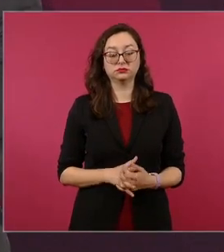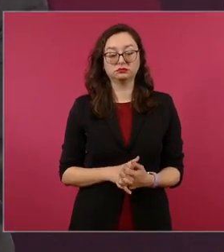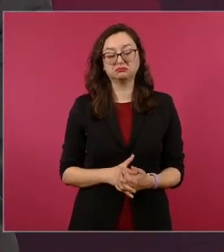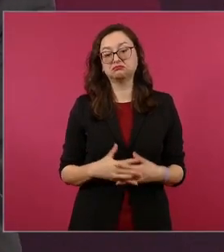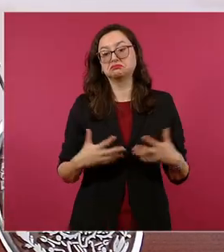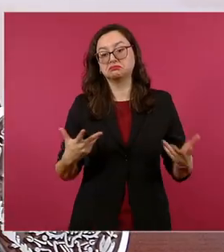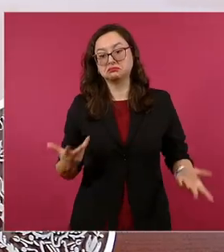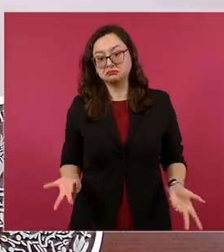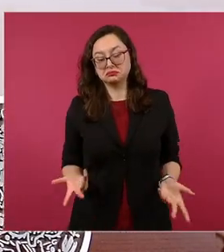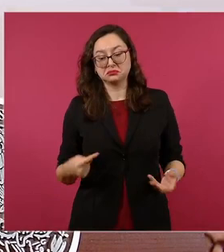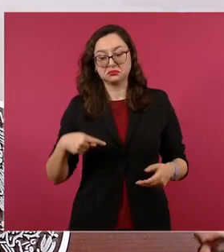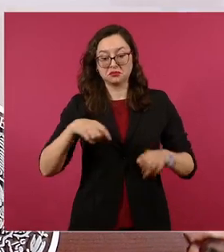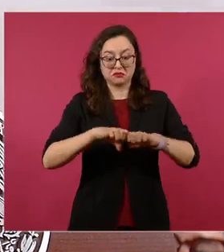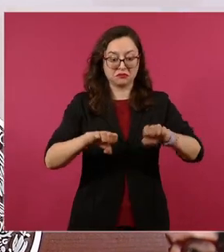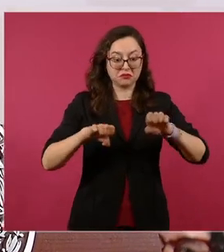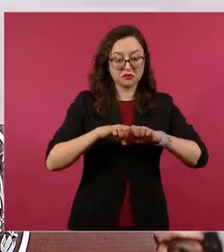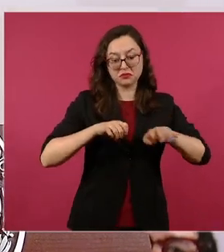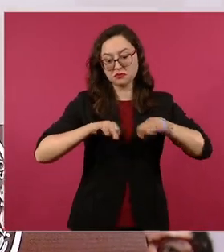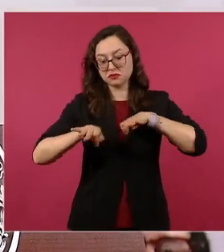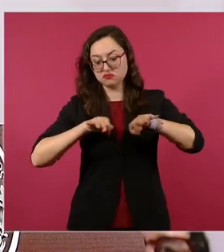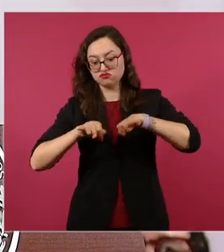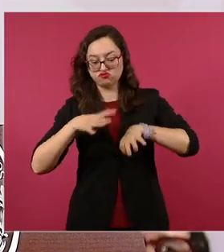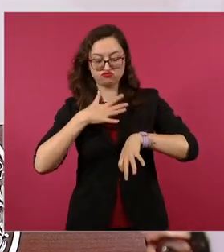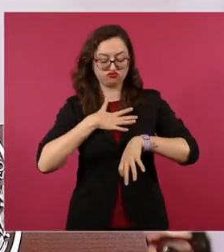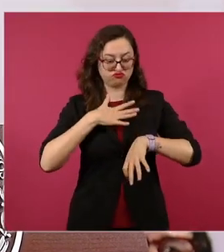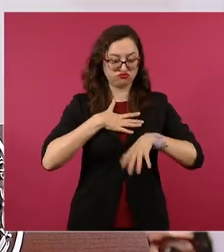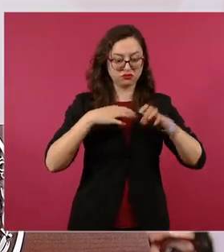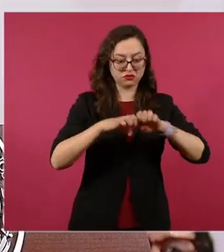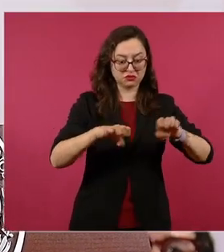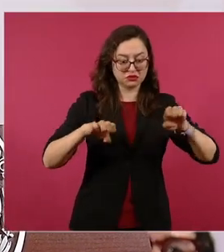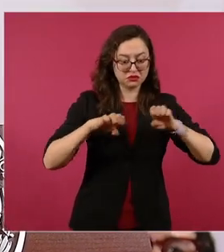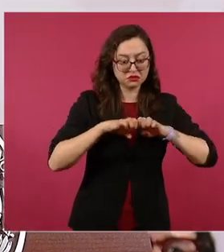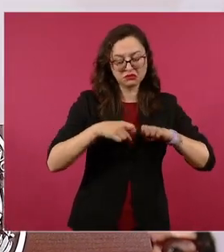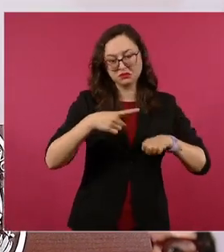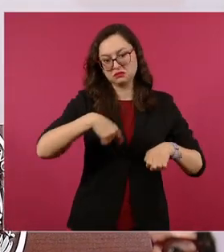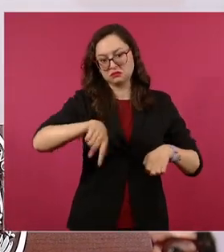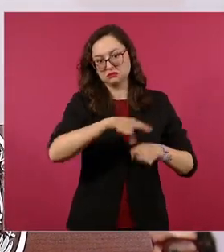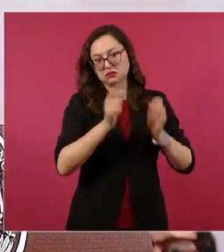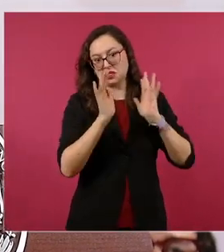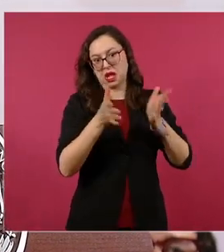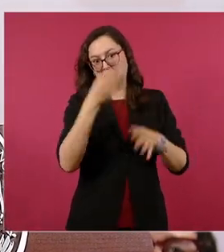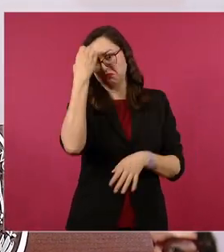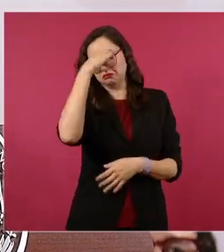cuadros, servidores públicos, con mucha experiencia.